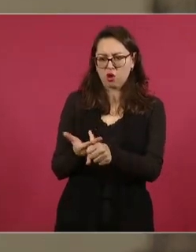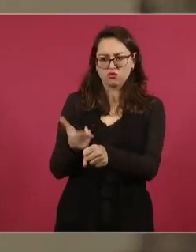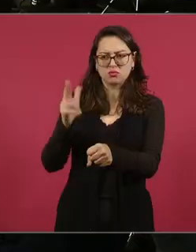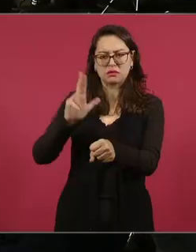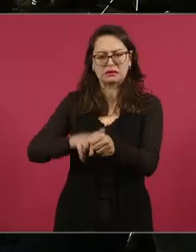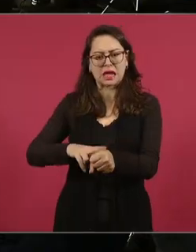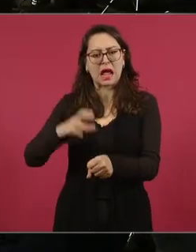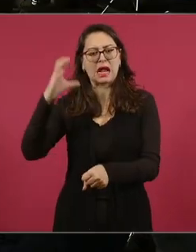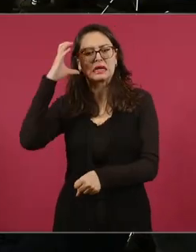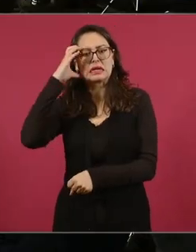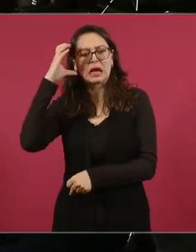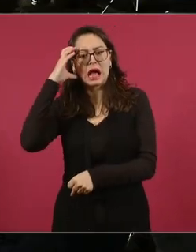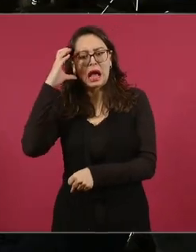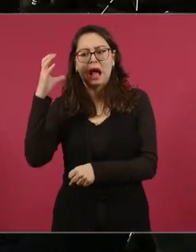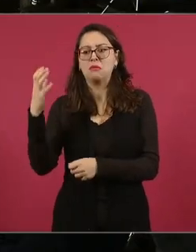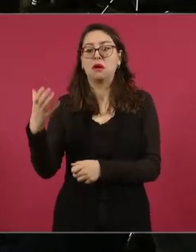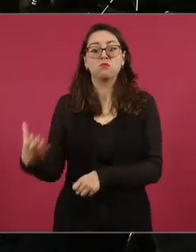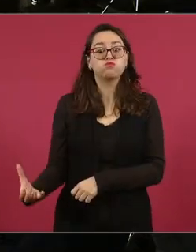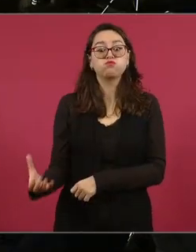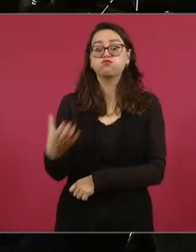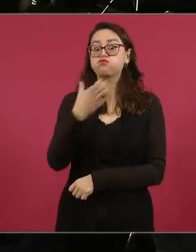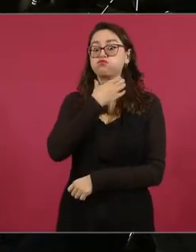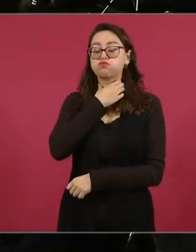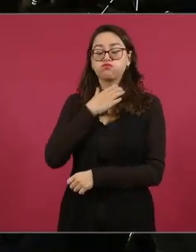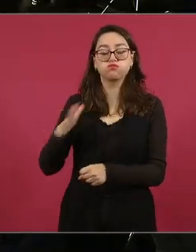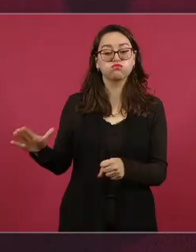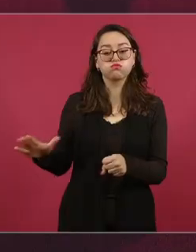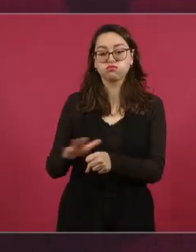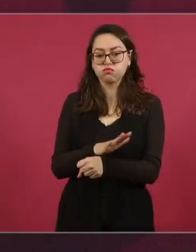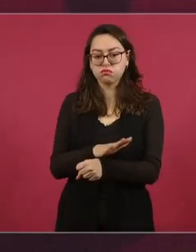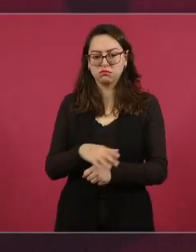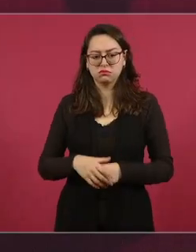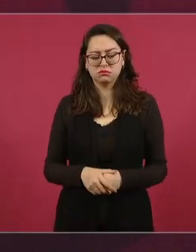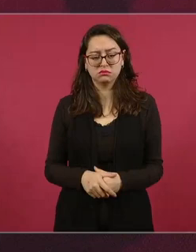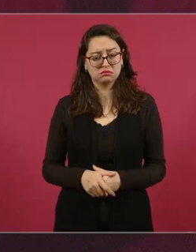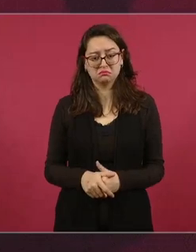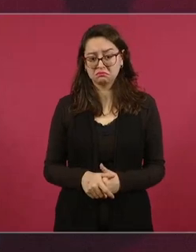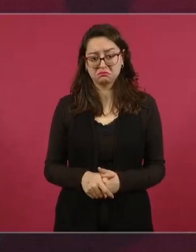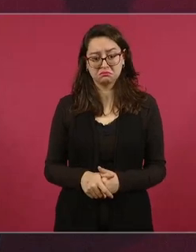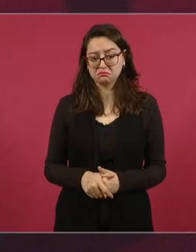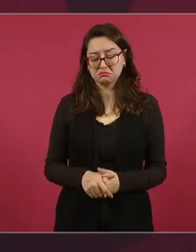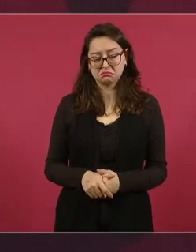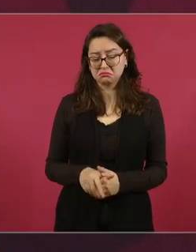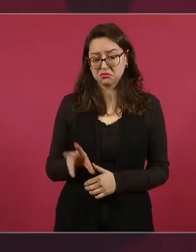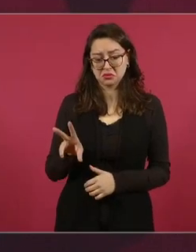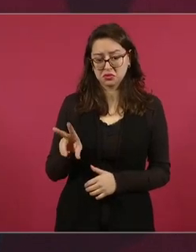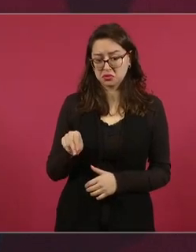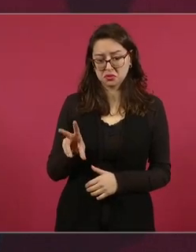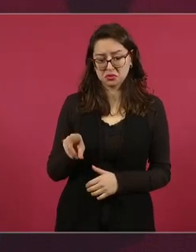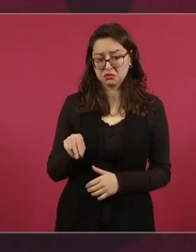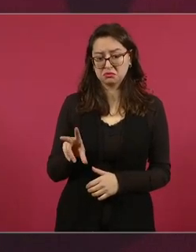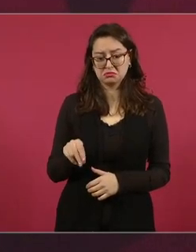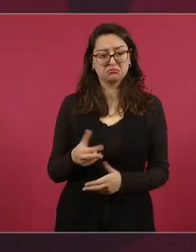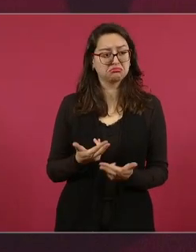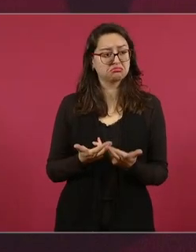No, tenemos camas suficientes. Sí hay